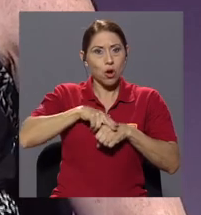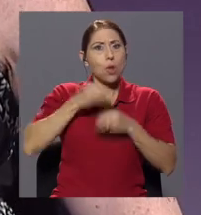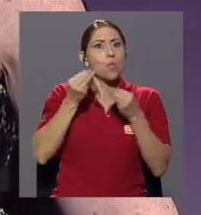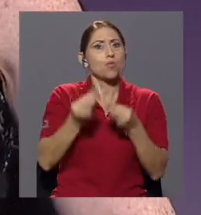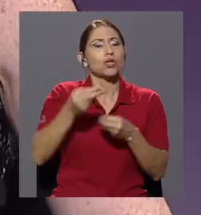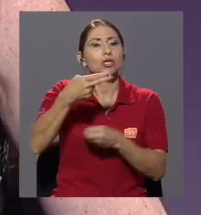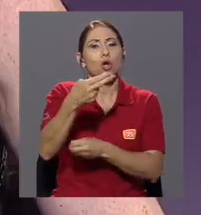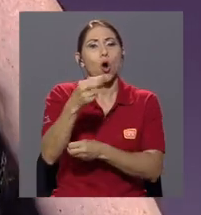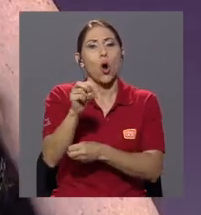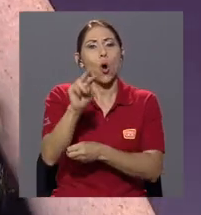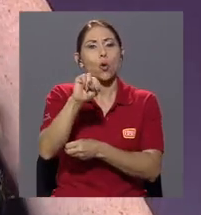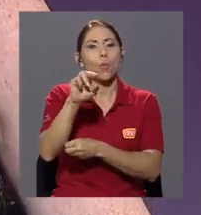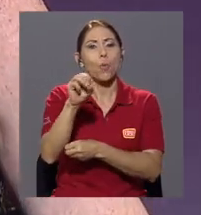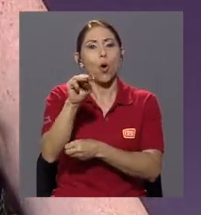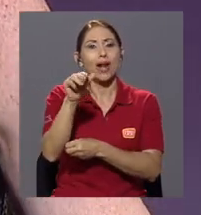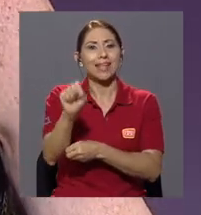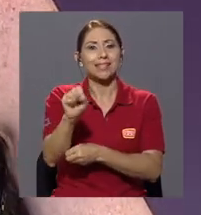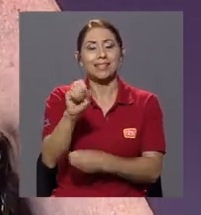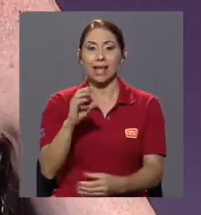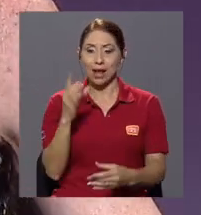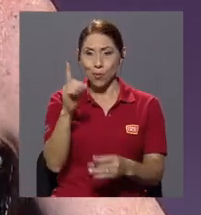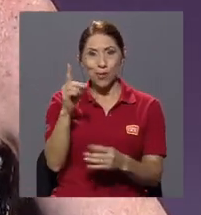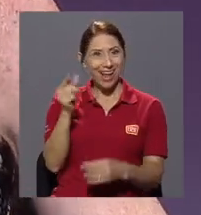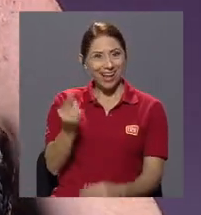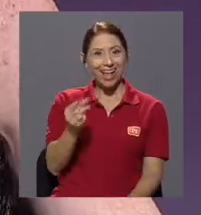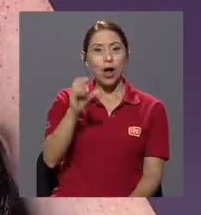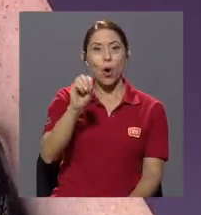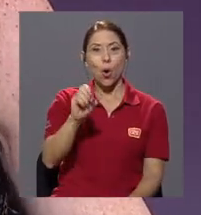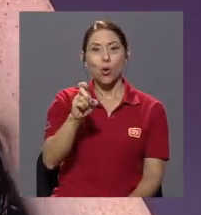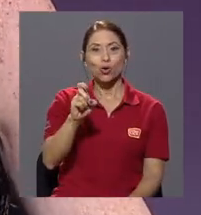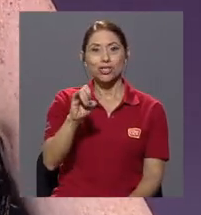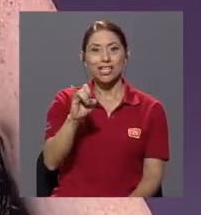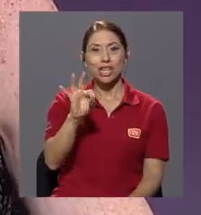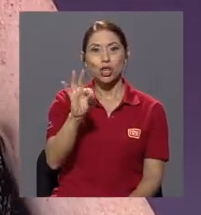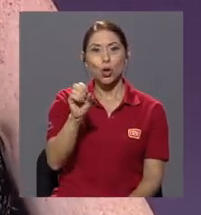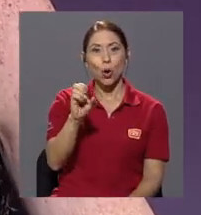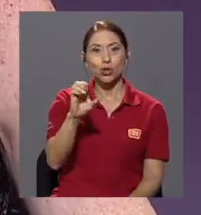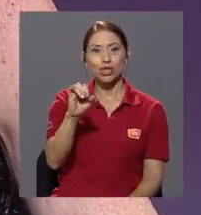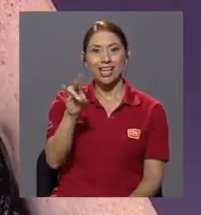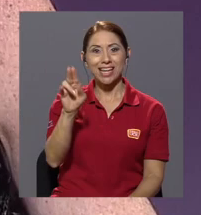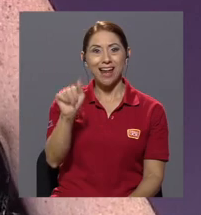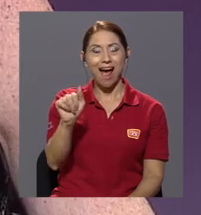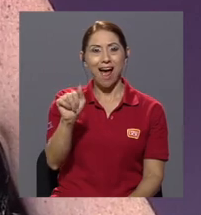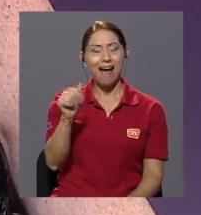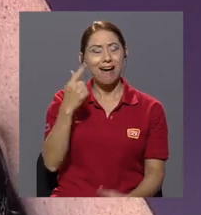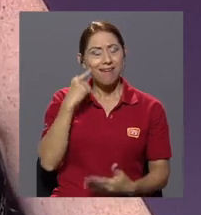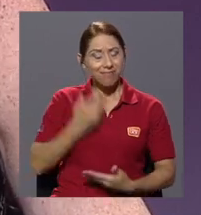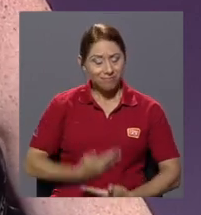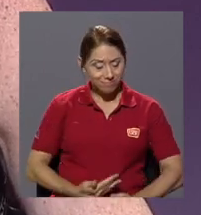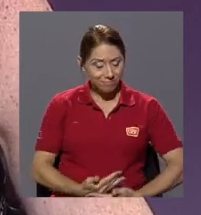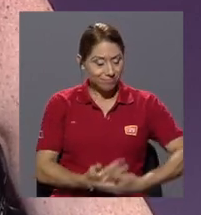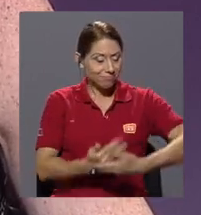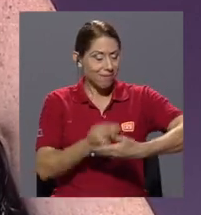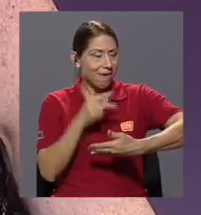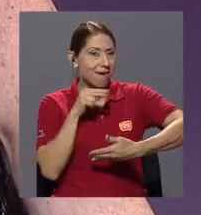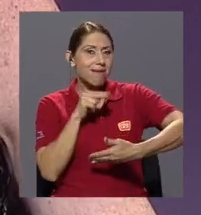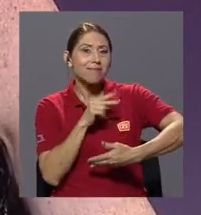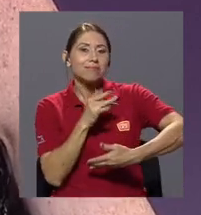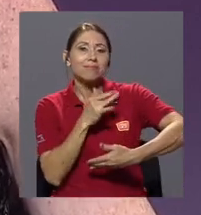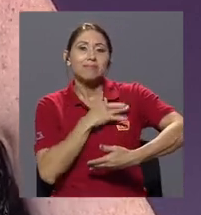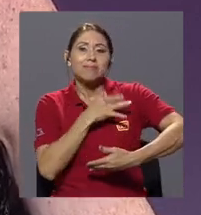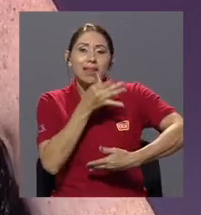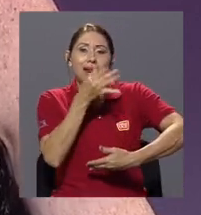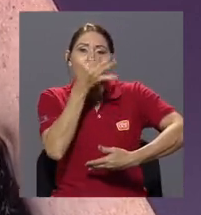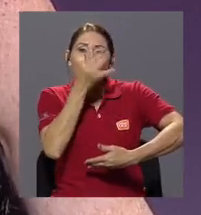es una hormona poderosísima que nos hace enamorarnos de nuestros bebés entonces primero nuestro comportamiento